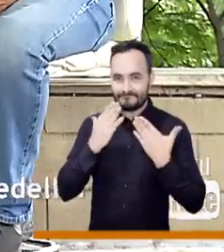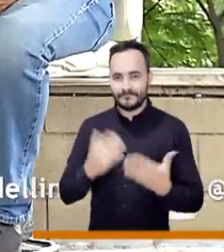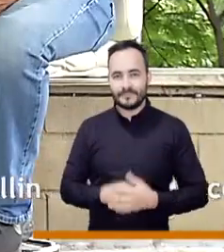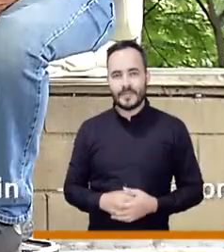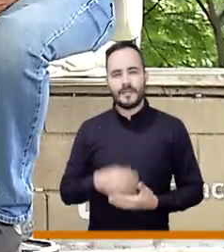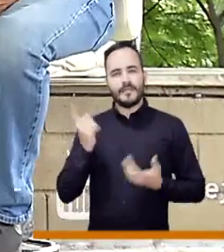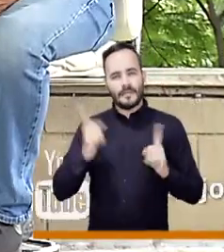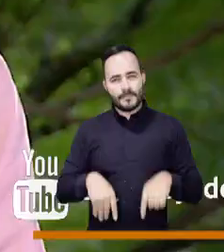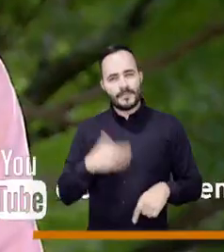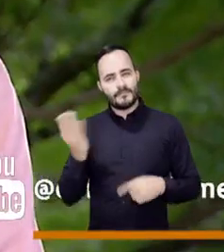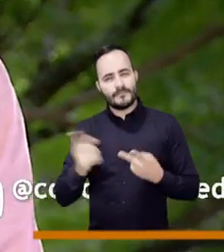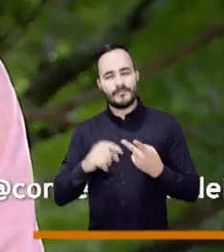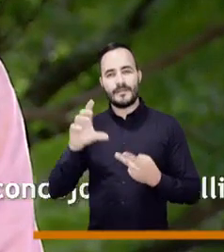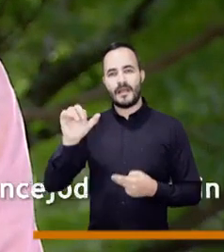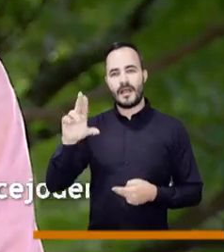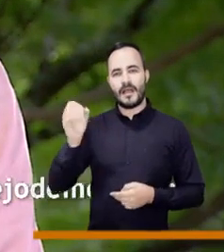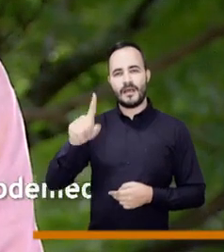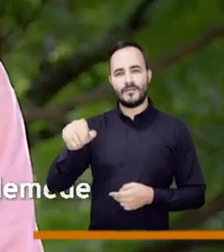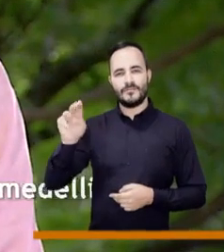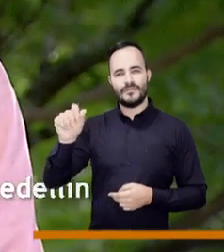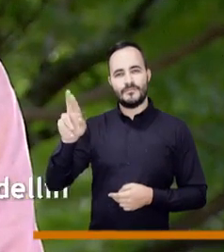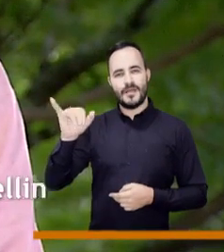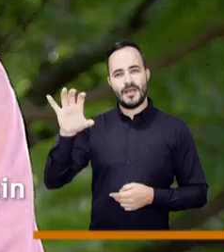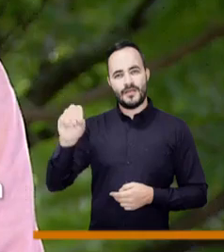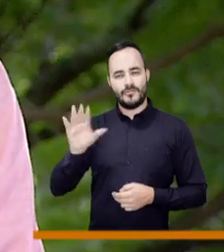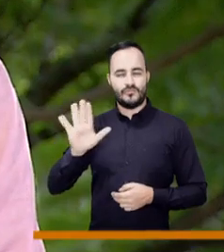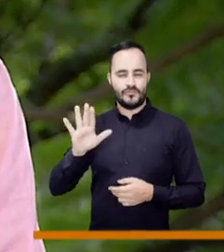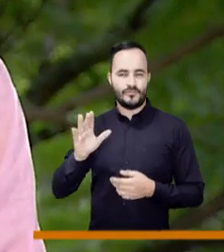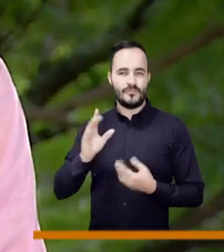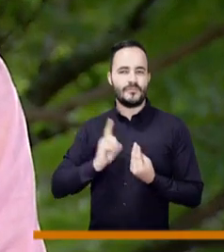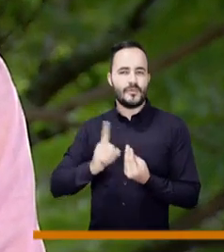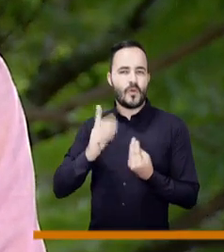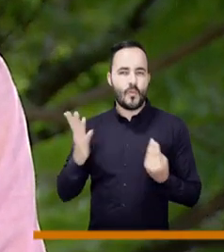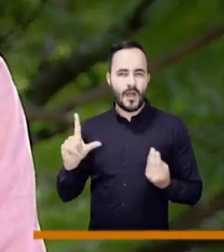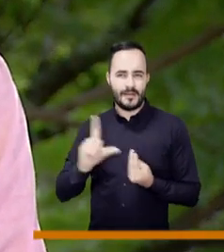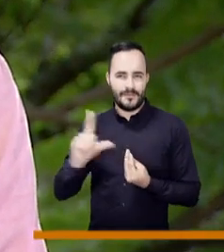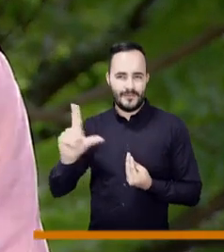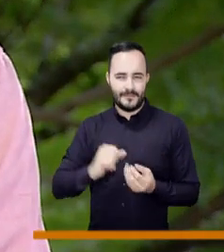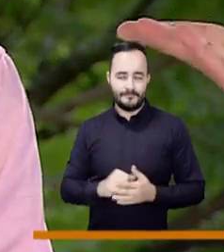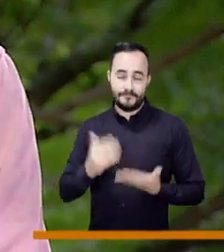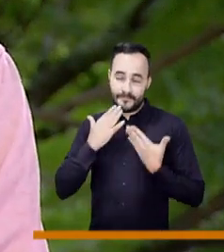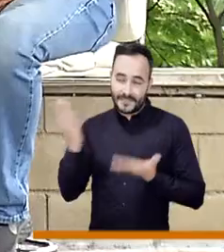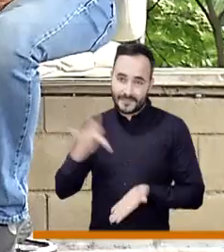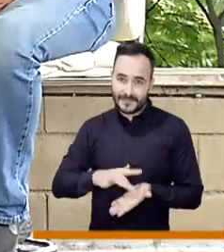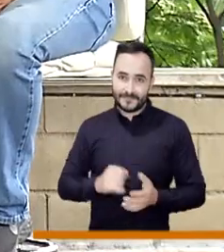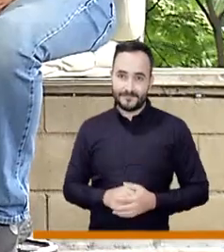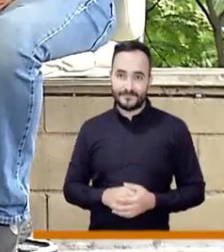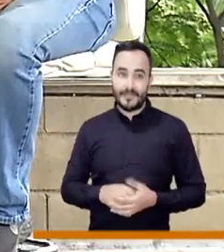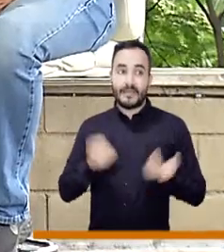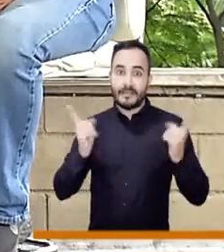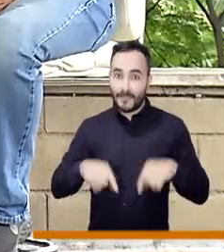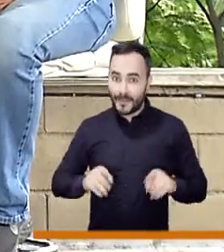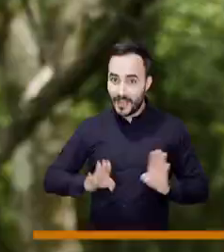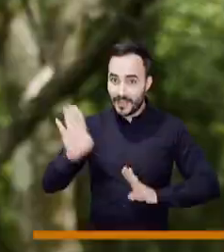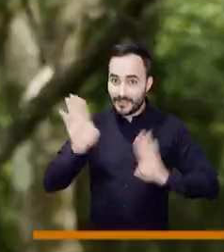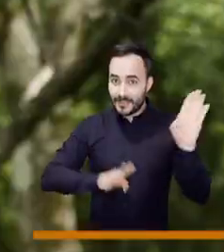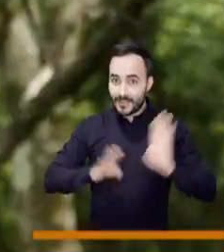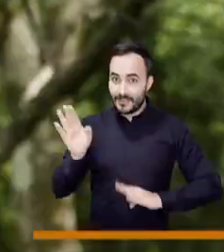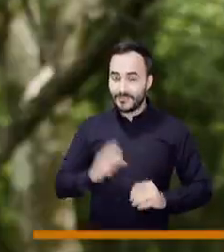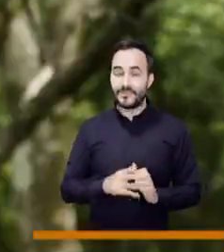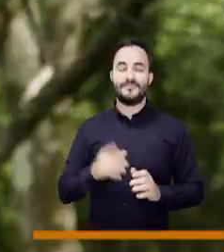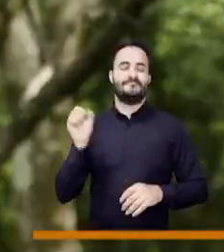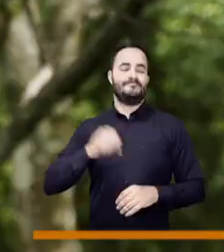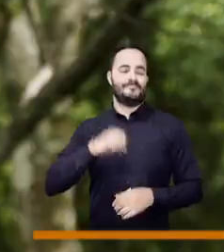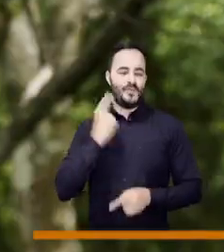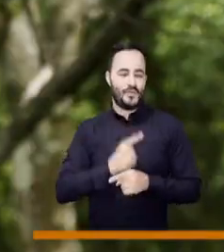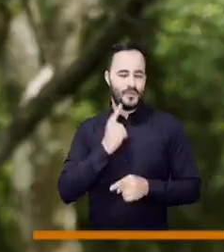concejal Carlos Mario Mejía Múnera, del Partido Liberal. Concejal, muchísimas gracias por acompañarnos. Y candidato. Y candidato al Consejo de